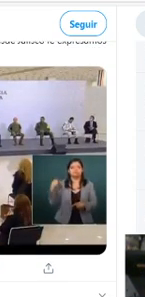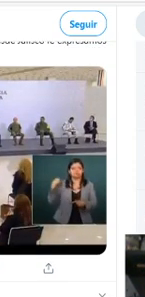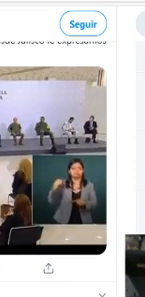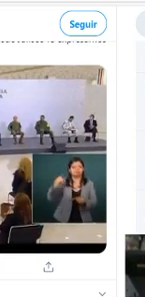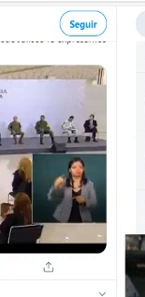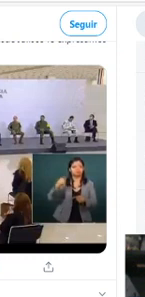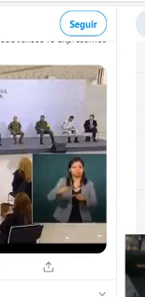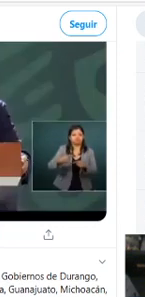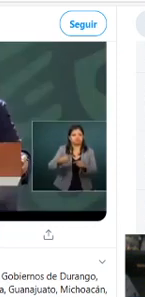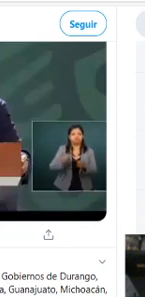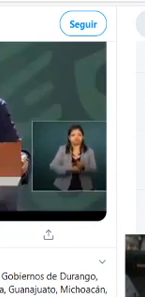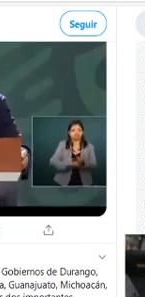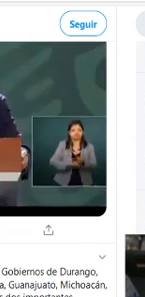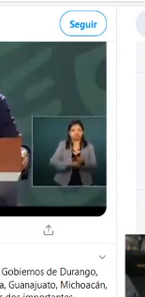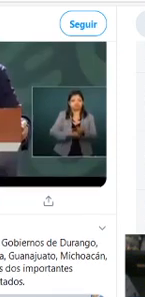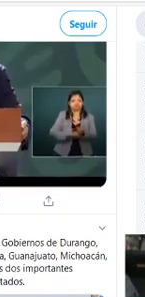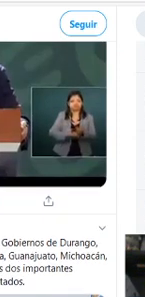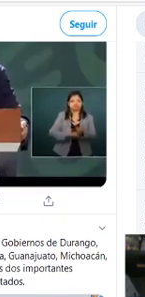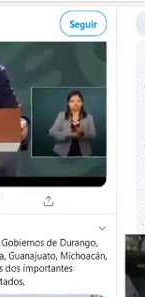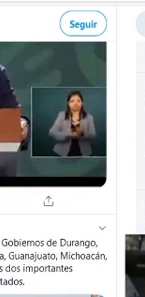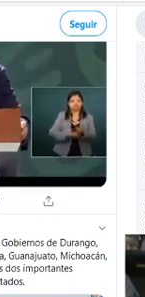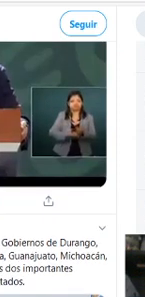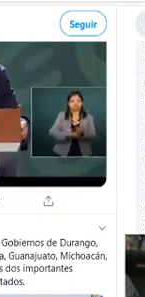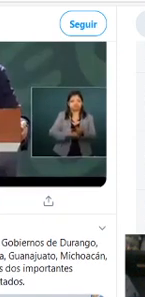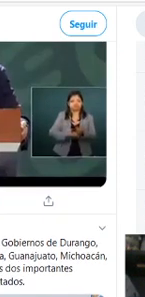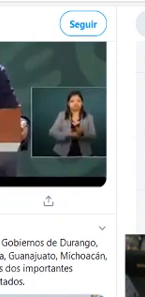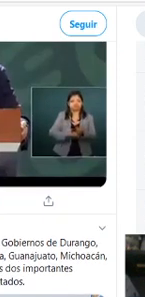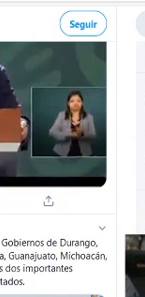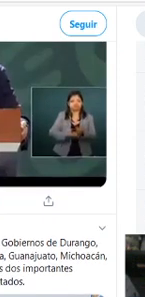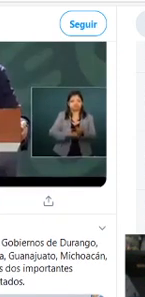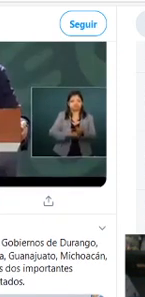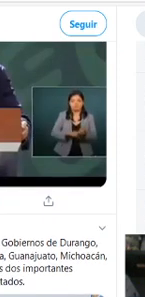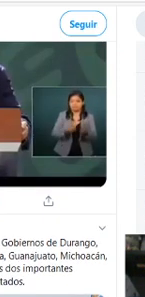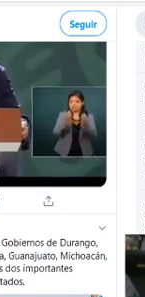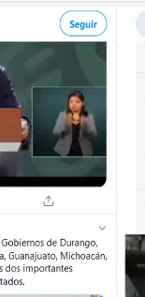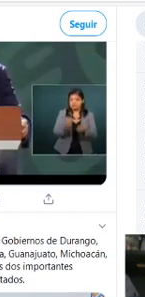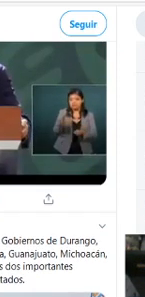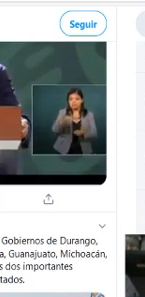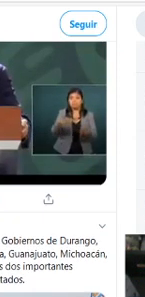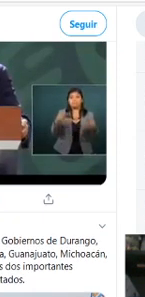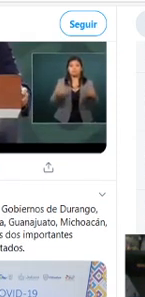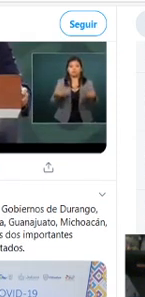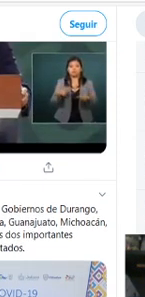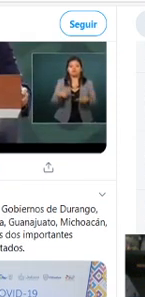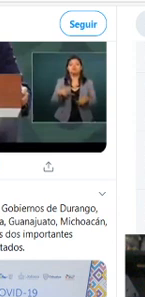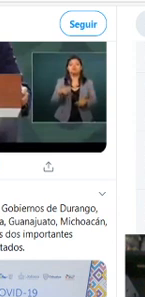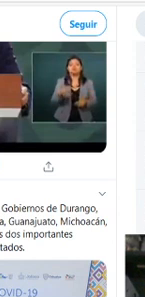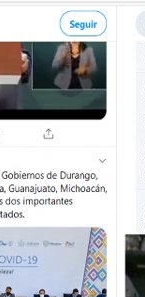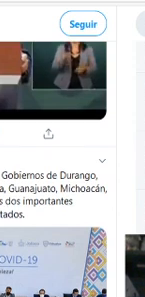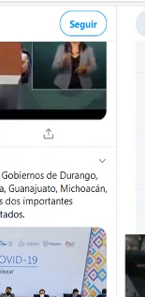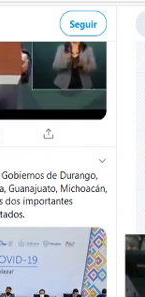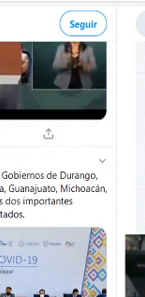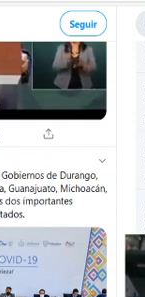y bueno el día anterior y fue lo que ya vimos el que comentó en la conferencia de prensa el día anterior